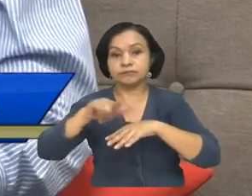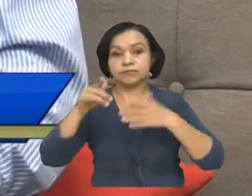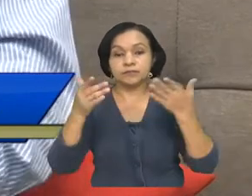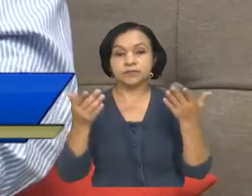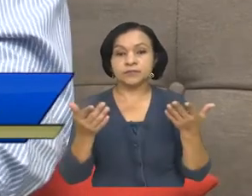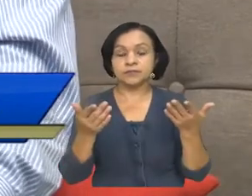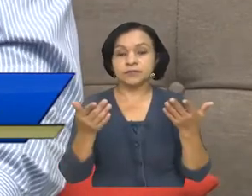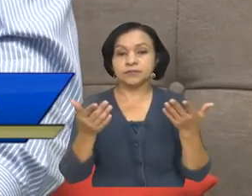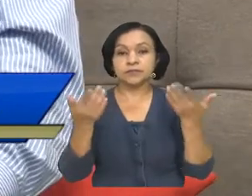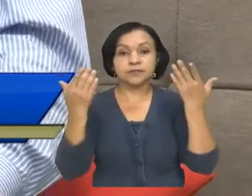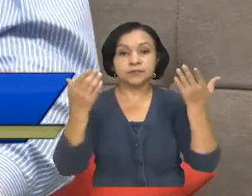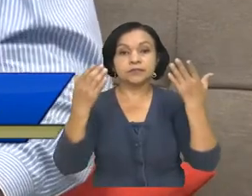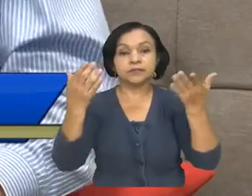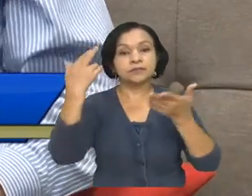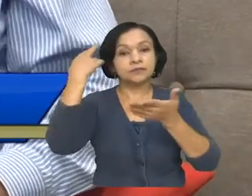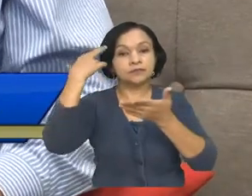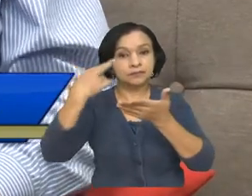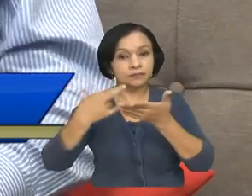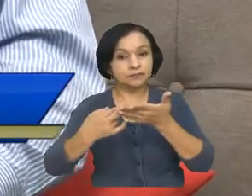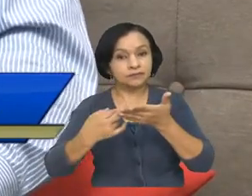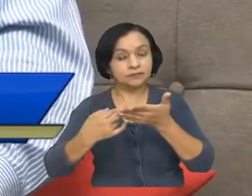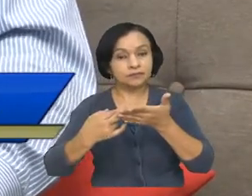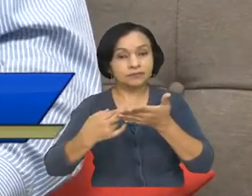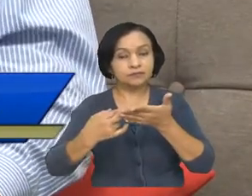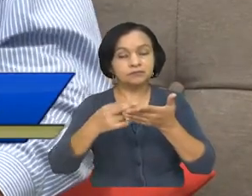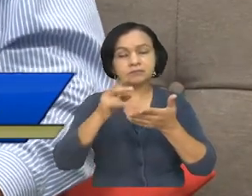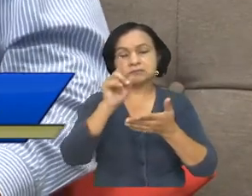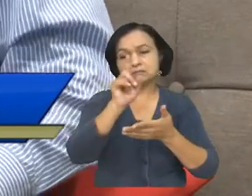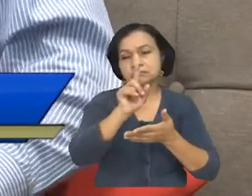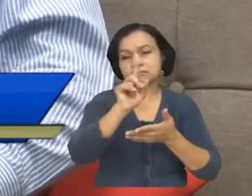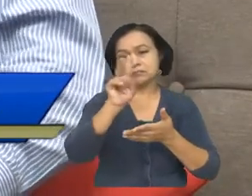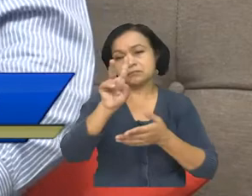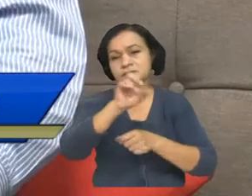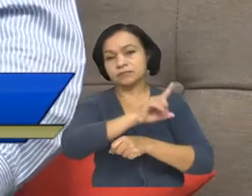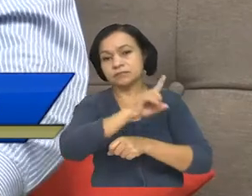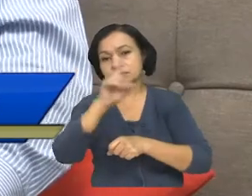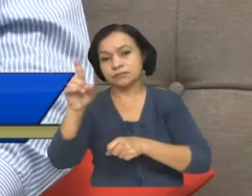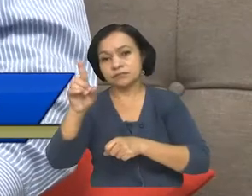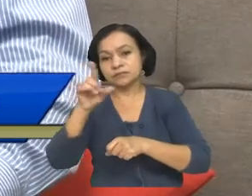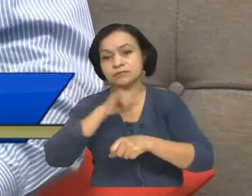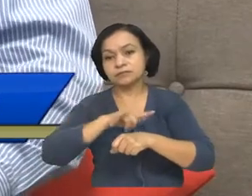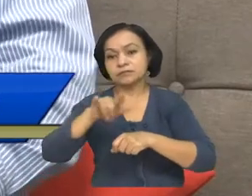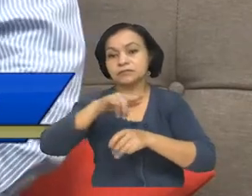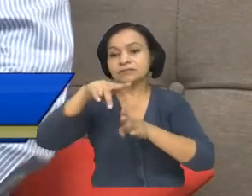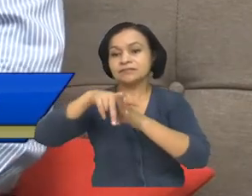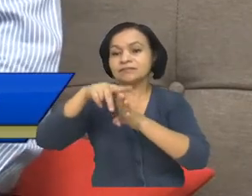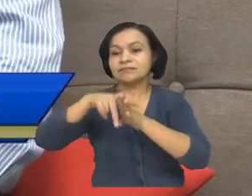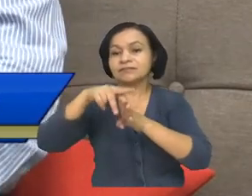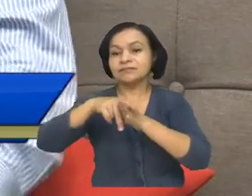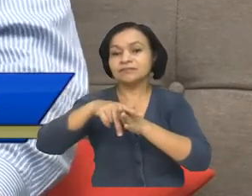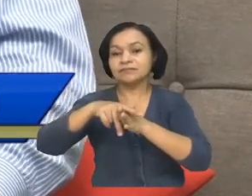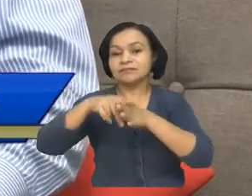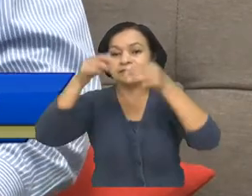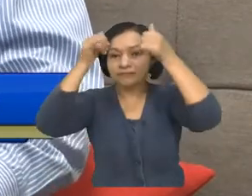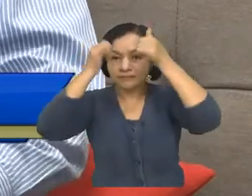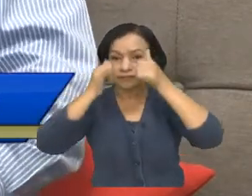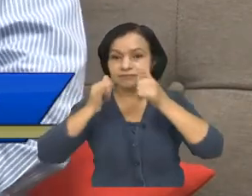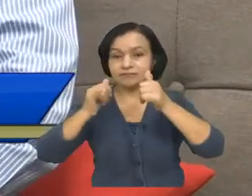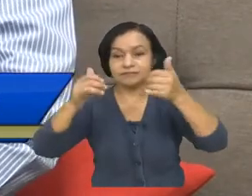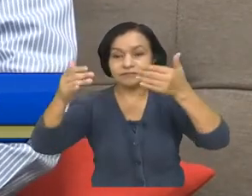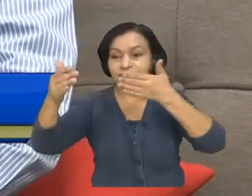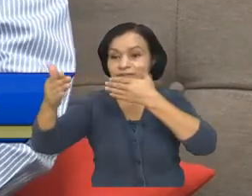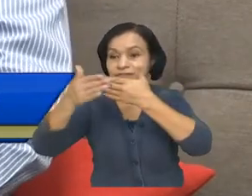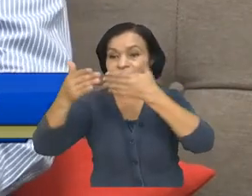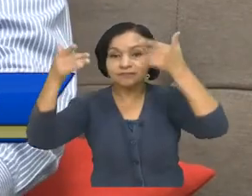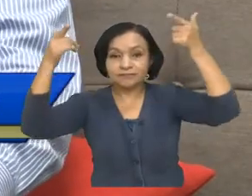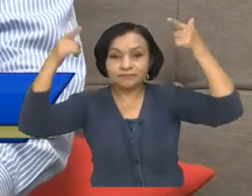Una de las anécdotas que me recuerdo, que a los 1 o 2 días nos mandaron a buscar caballos o vacas allá a los potreros cerca de Masaya